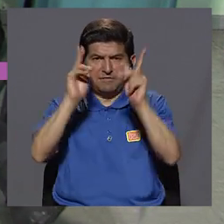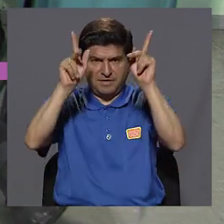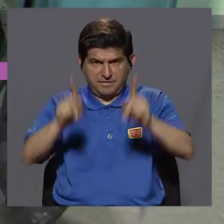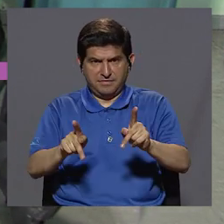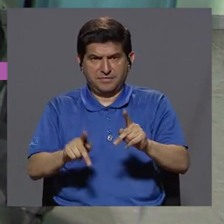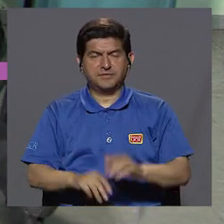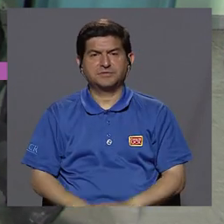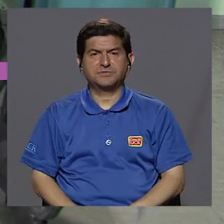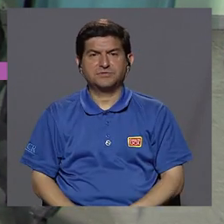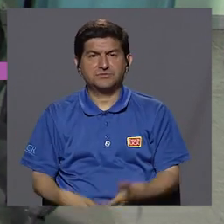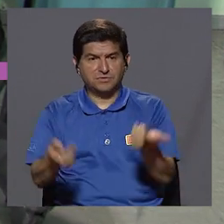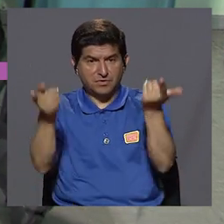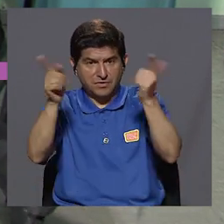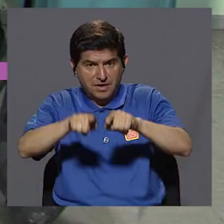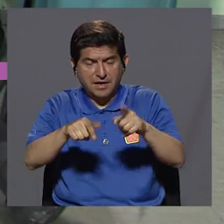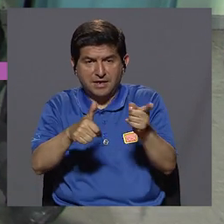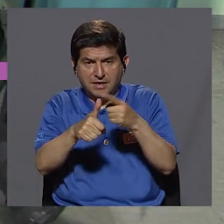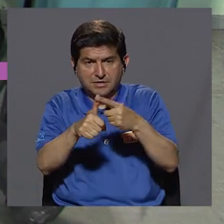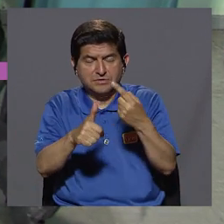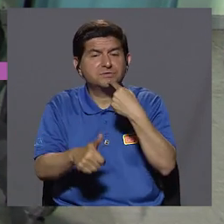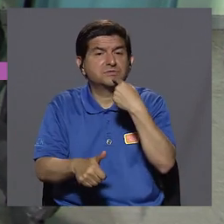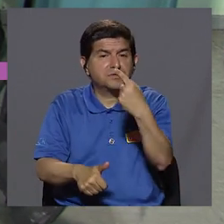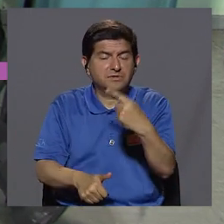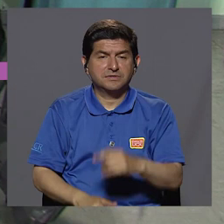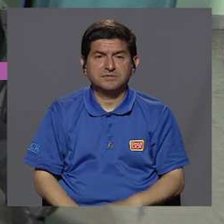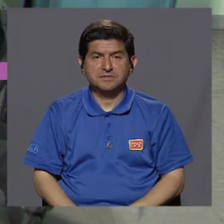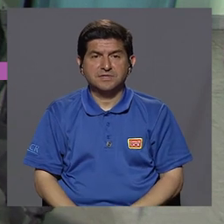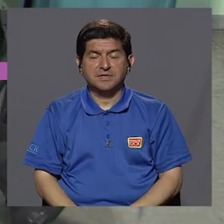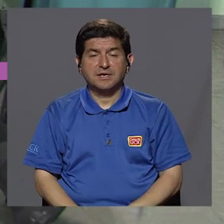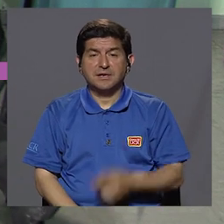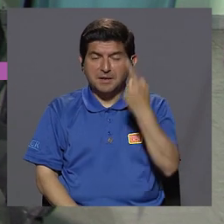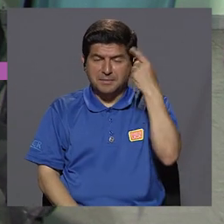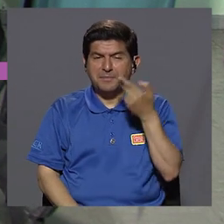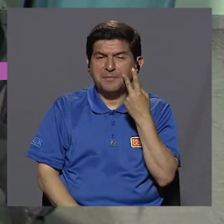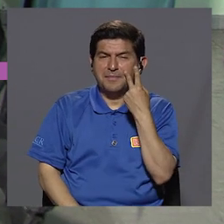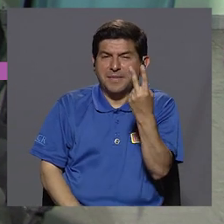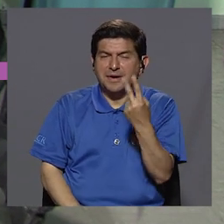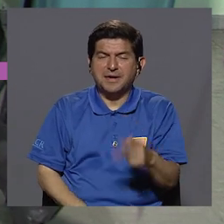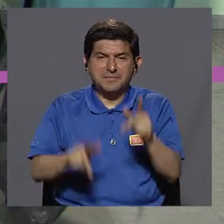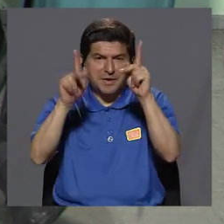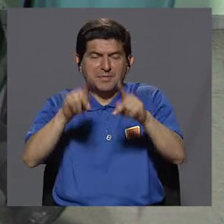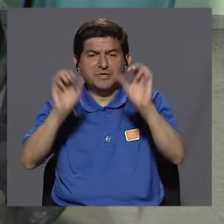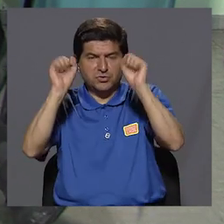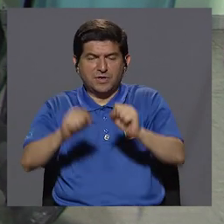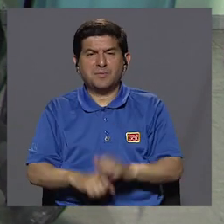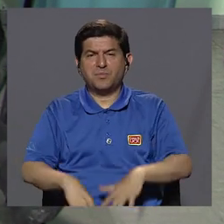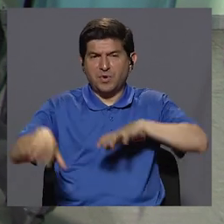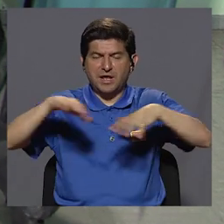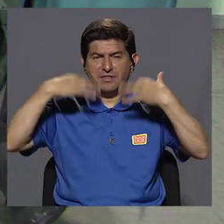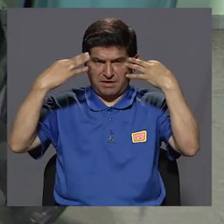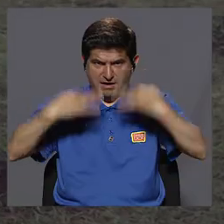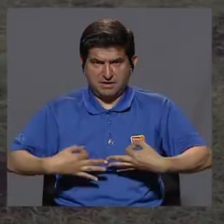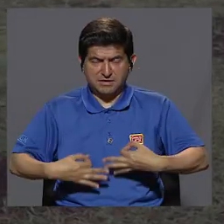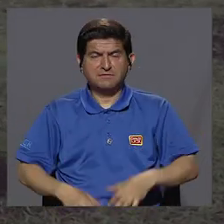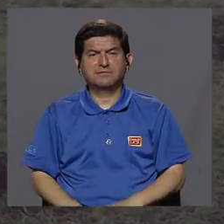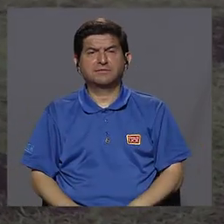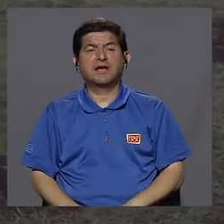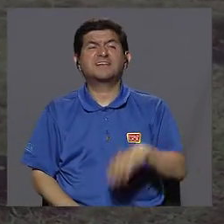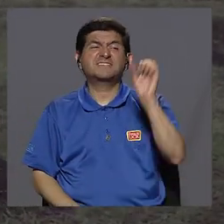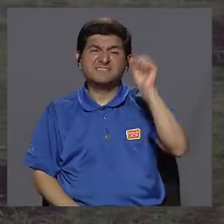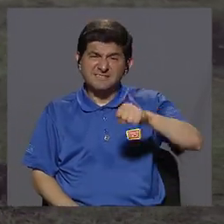persona en el caso de lo primero que nos comentó es para ver qué tanto puede una persona a ser un ejercicio